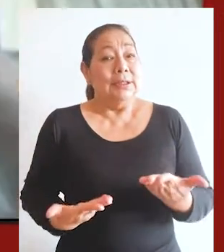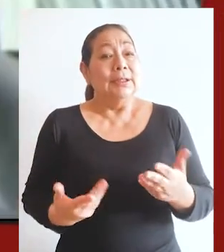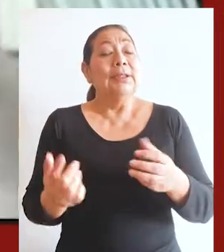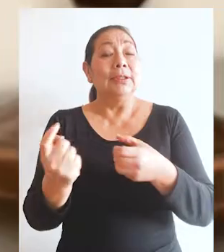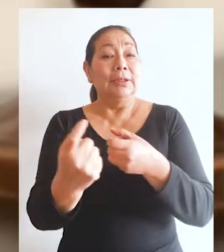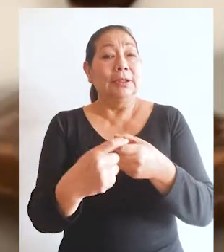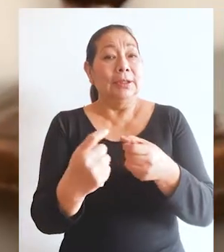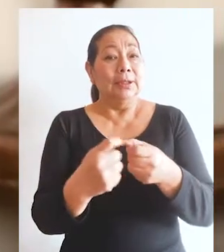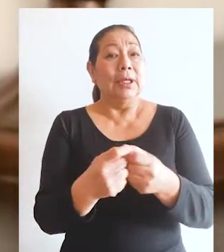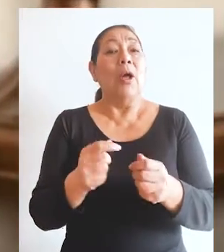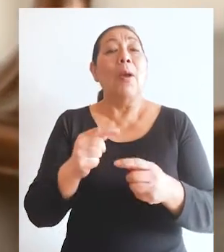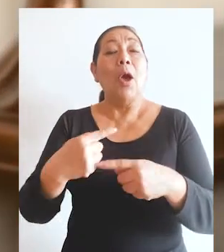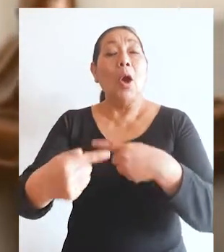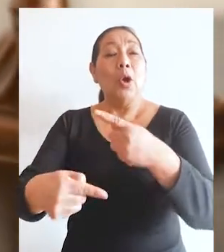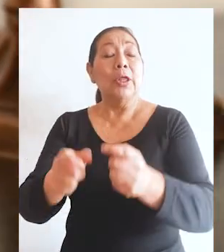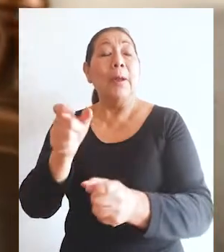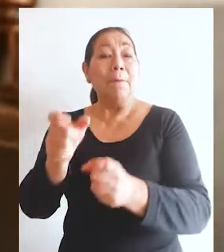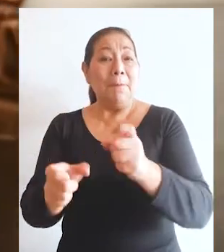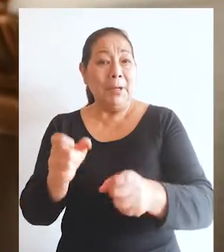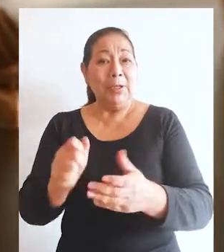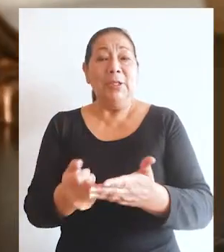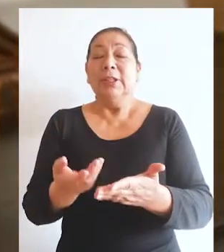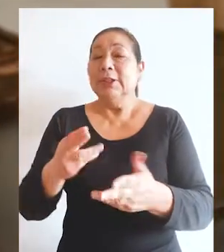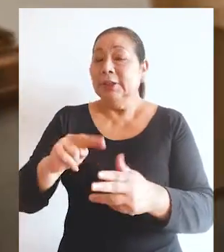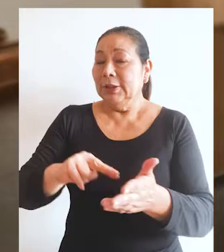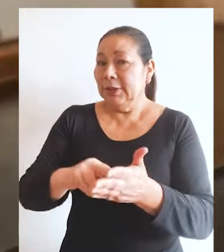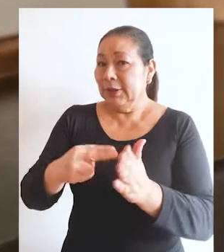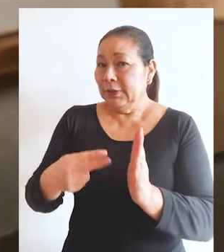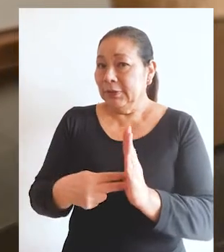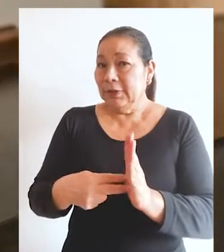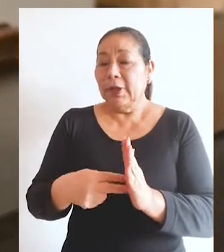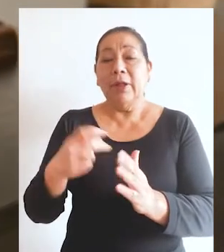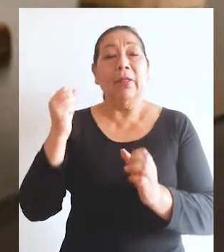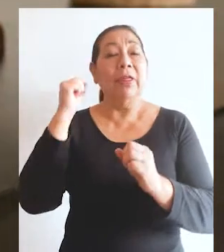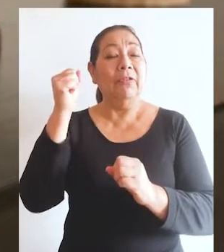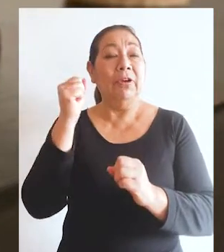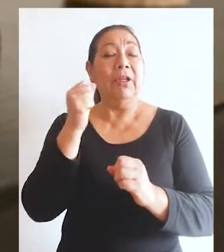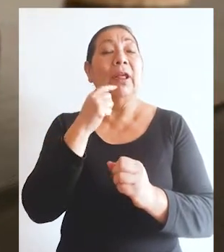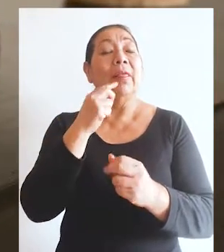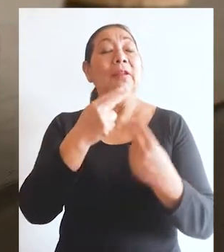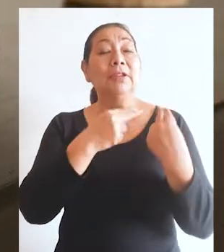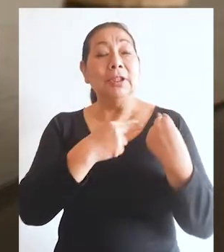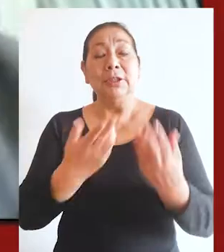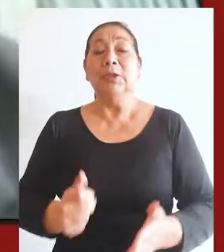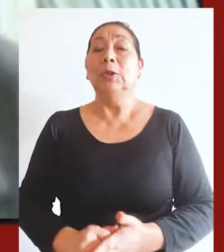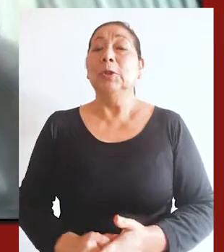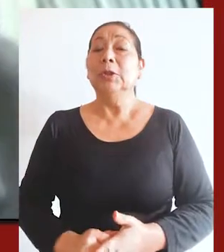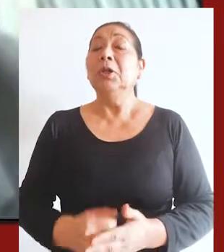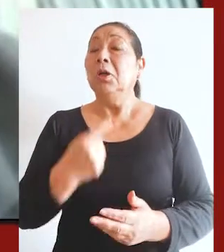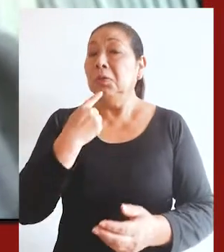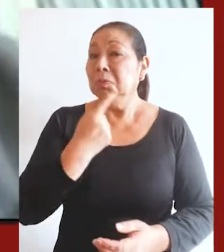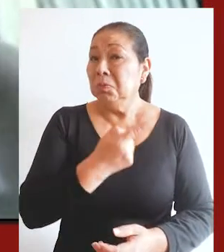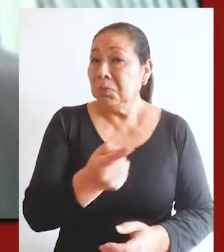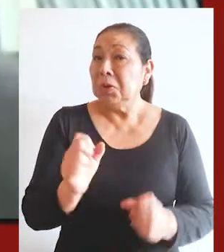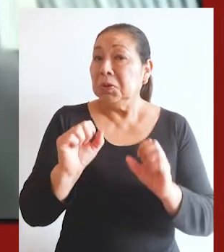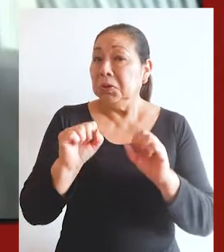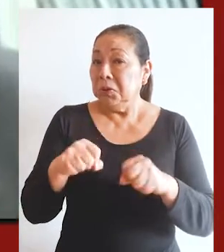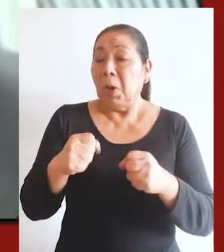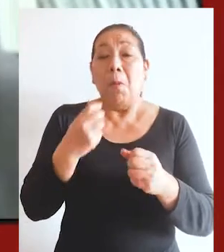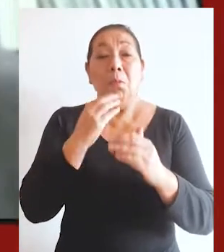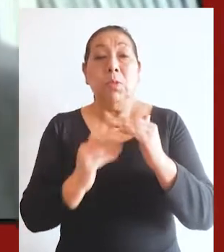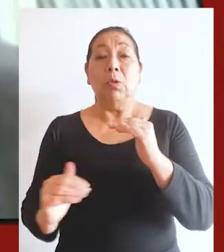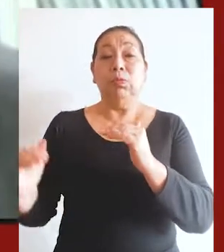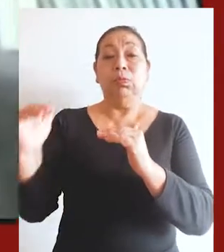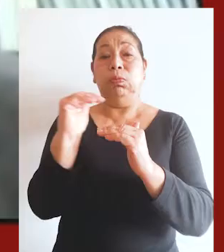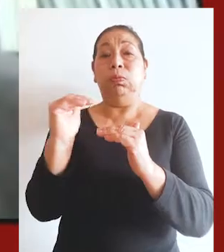vinculada también con los demás, o sea, implica derechos y deberes. En ese sentido, diríamos que están